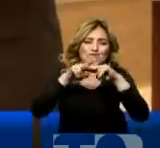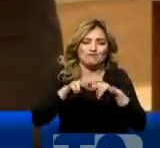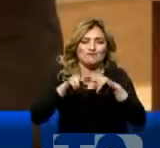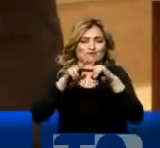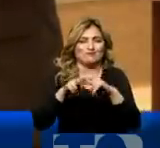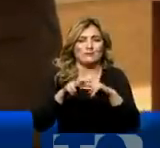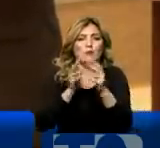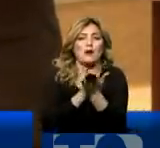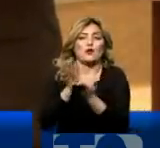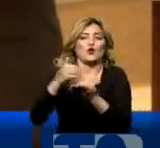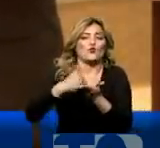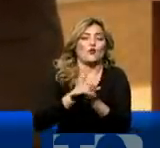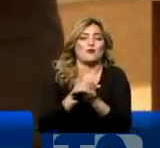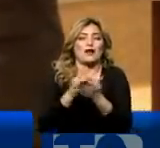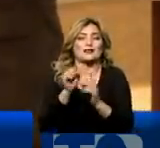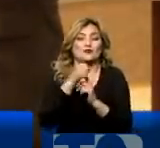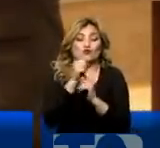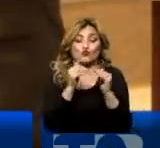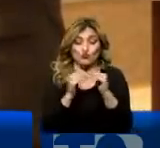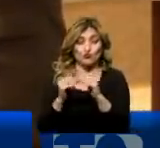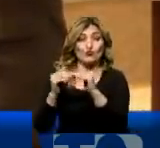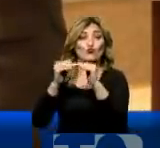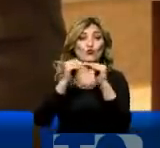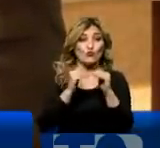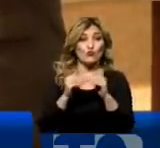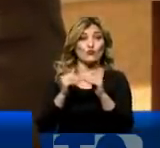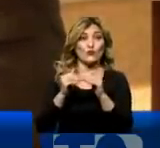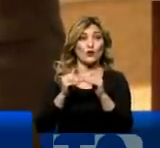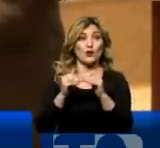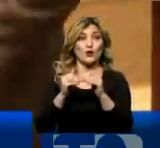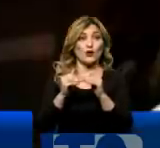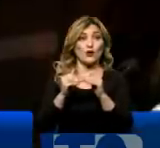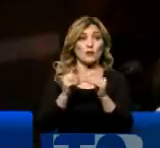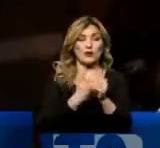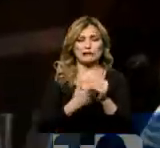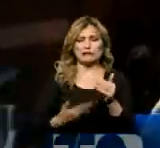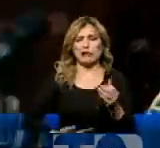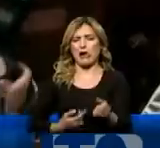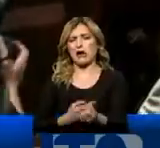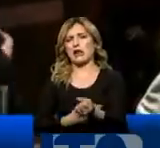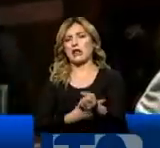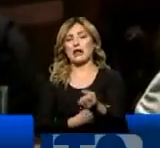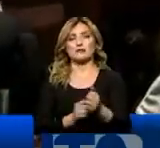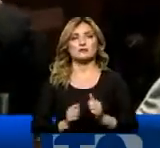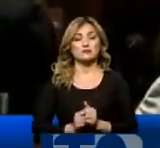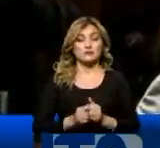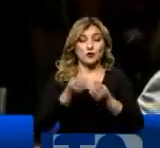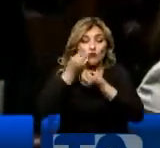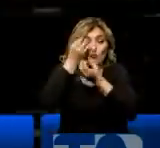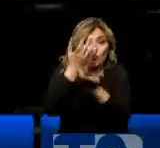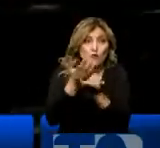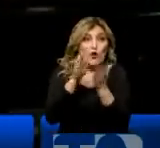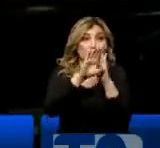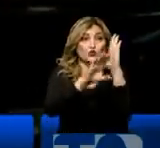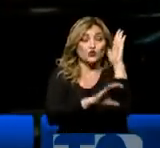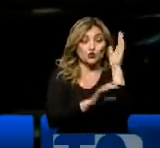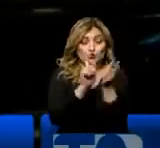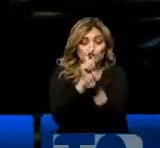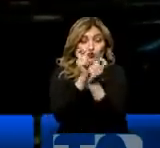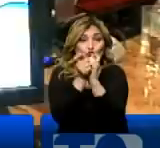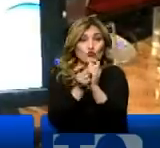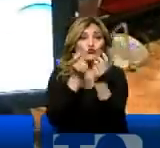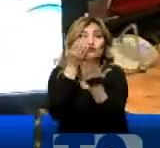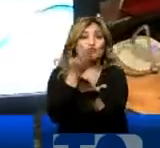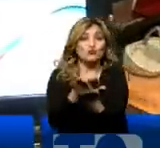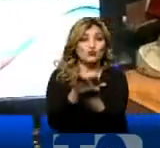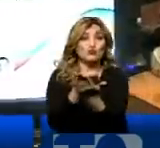viabilidad en el sistema democrático de este excesivo presidencialismo. Se anuncia una enmienda a la Constitución sobre este tema que se